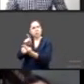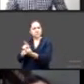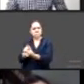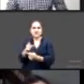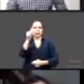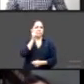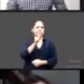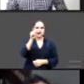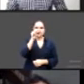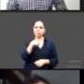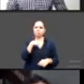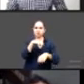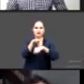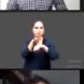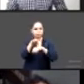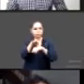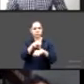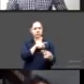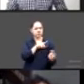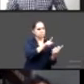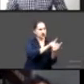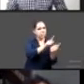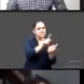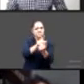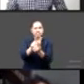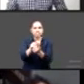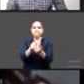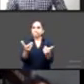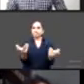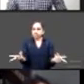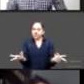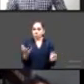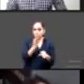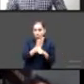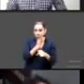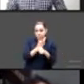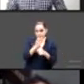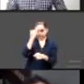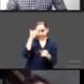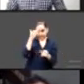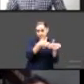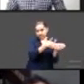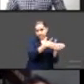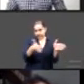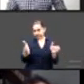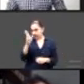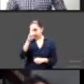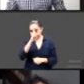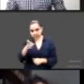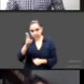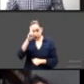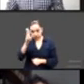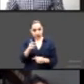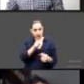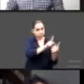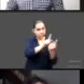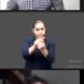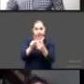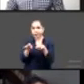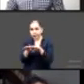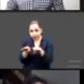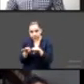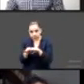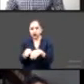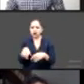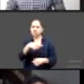operativo. ¿Y cómo hacemos entonces para adaptarnos a esta nueva forma y seguir teniendo el contacto con los beneficiarios de estos